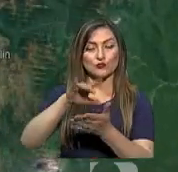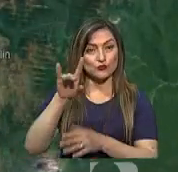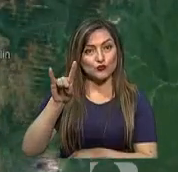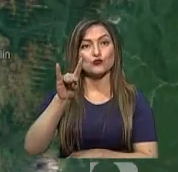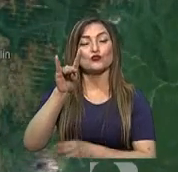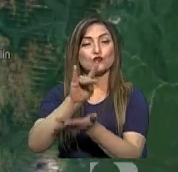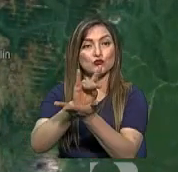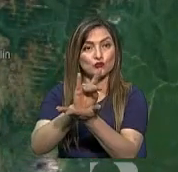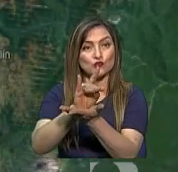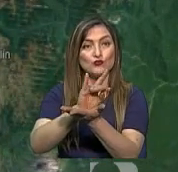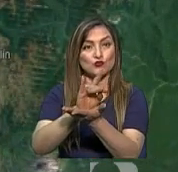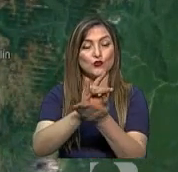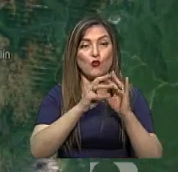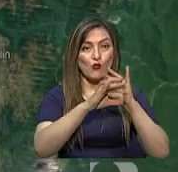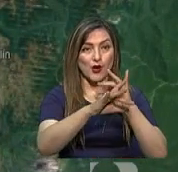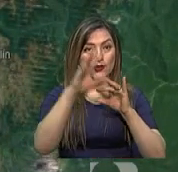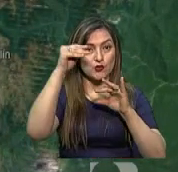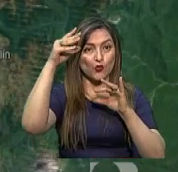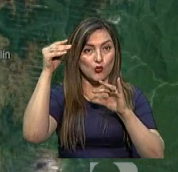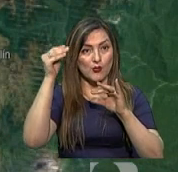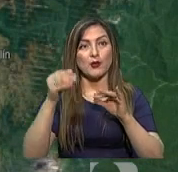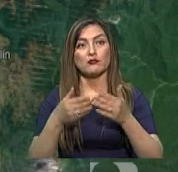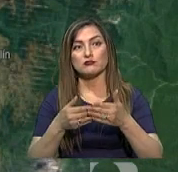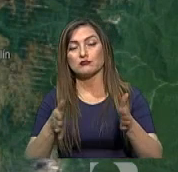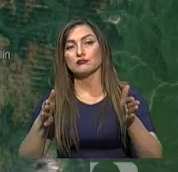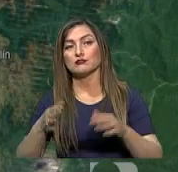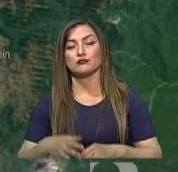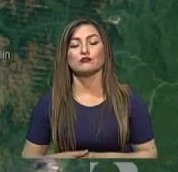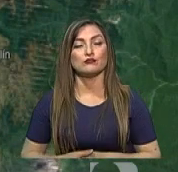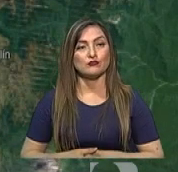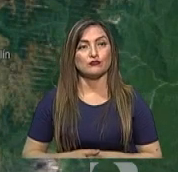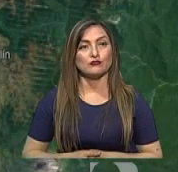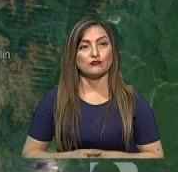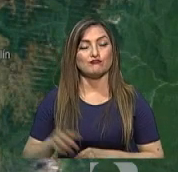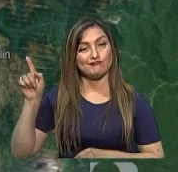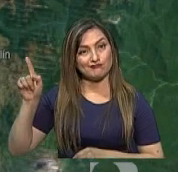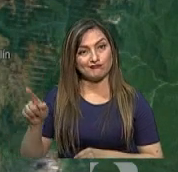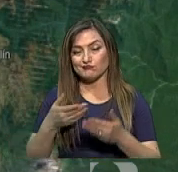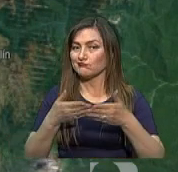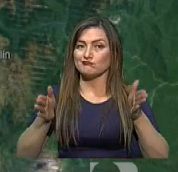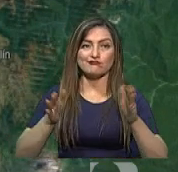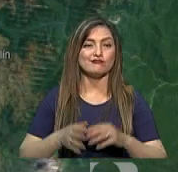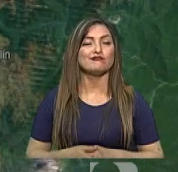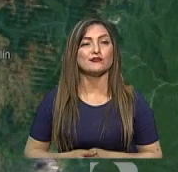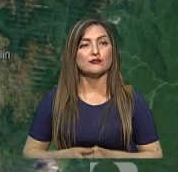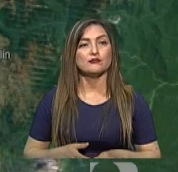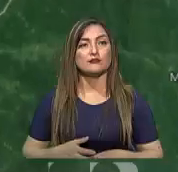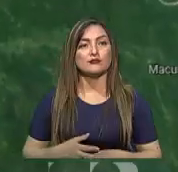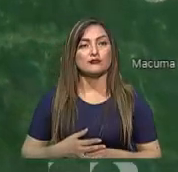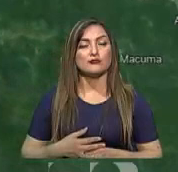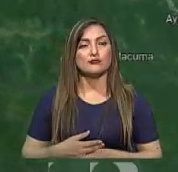deshabilitados las vías guaranda riobamba guaranda panamericana guaranda gallo rumí y la carretera guaranda y echeandía